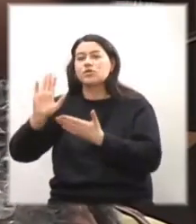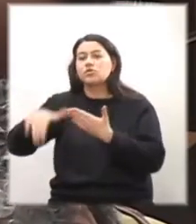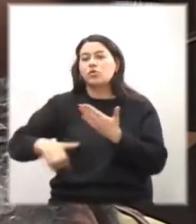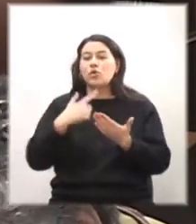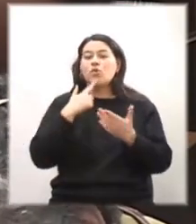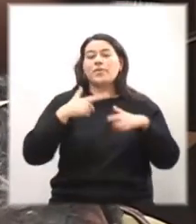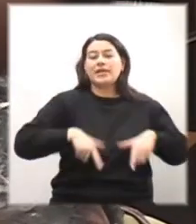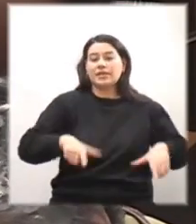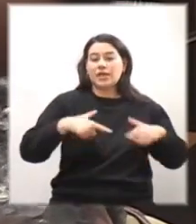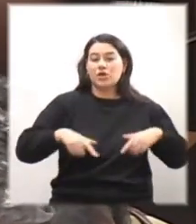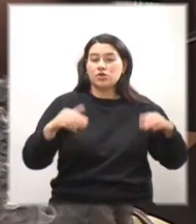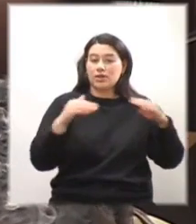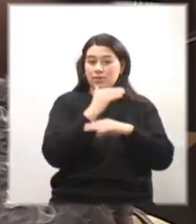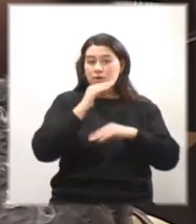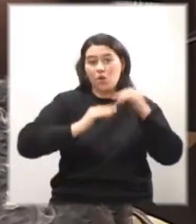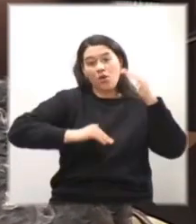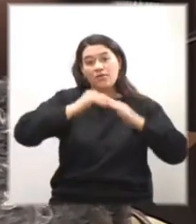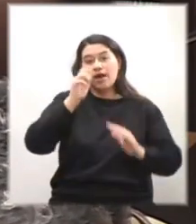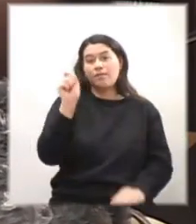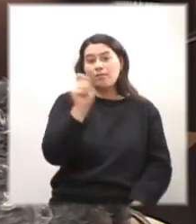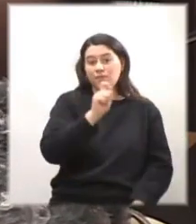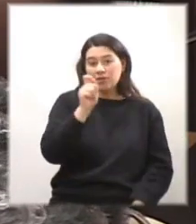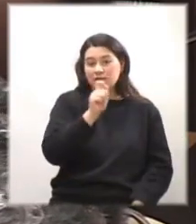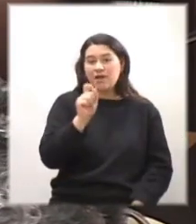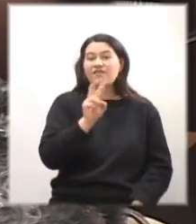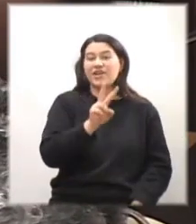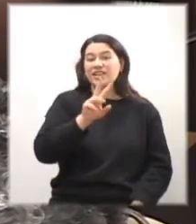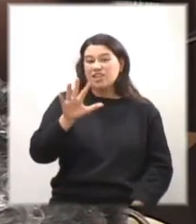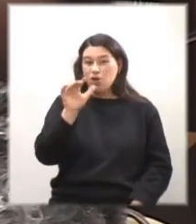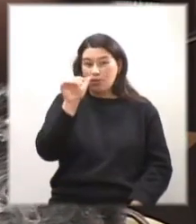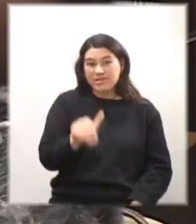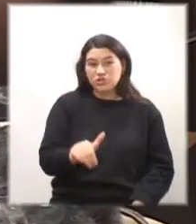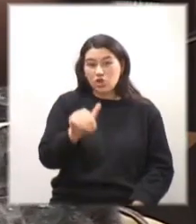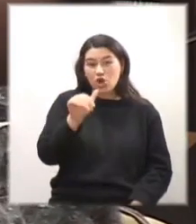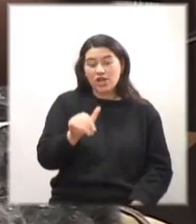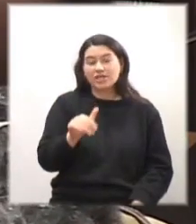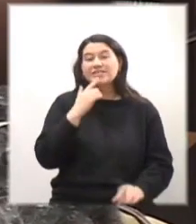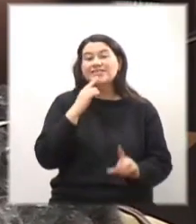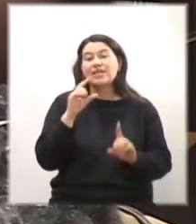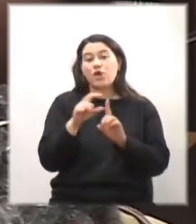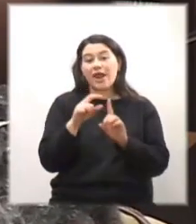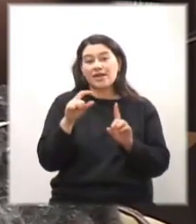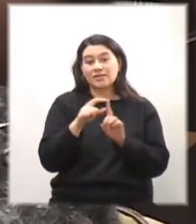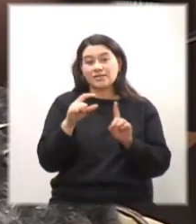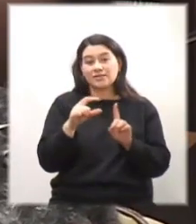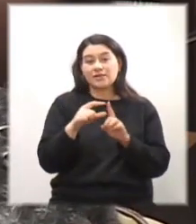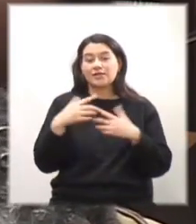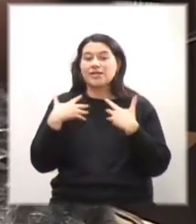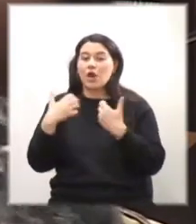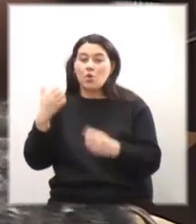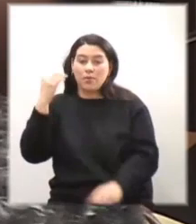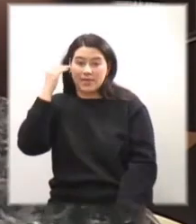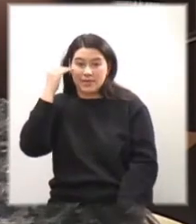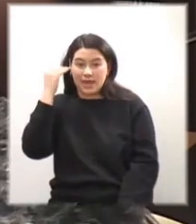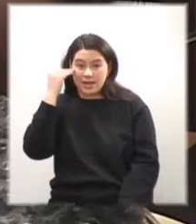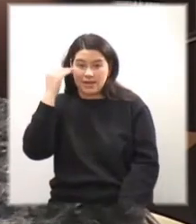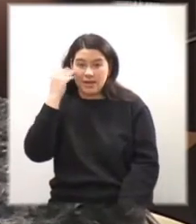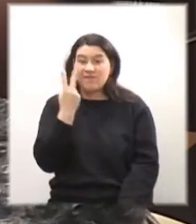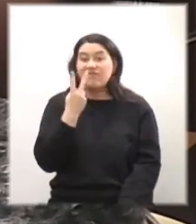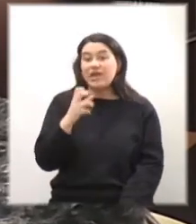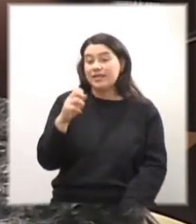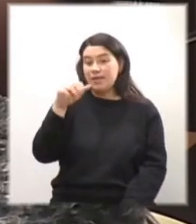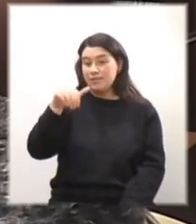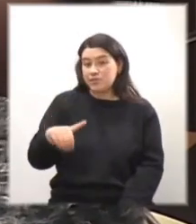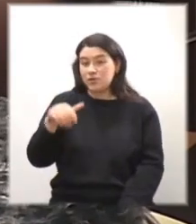de Transporte y Obras Públicas por unos 25 millones de dólares, a salud mental por unos